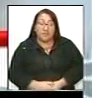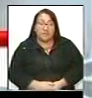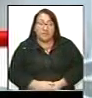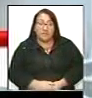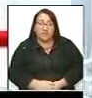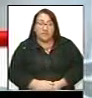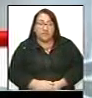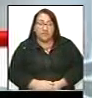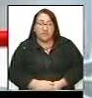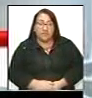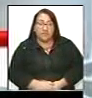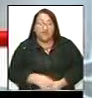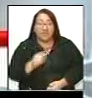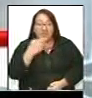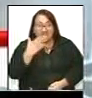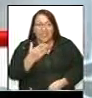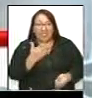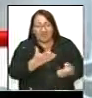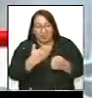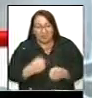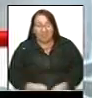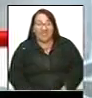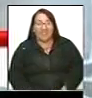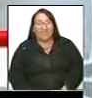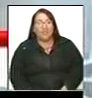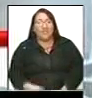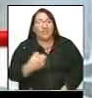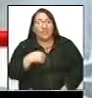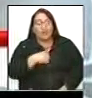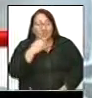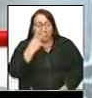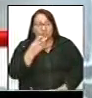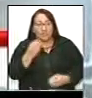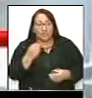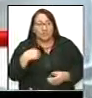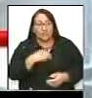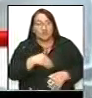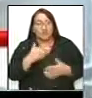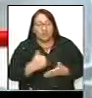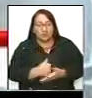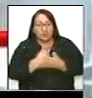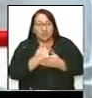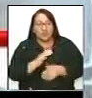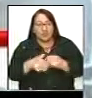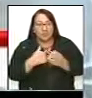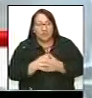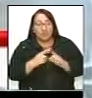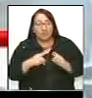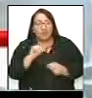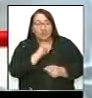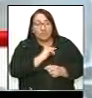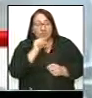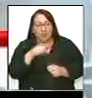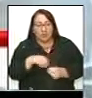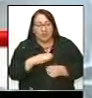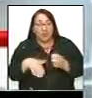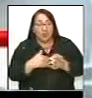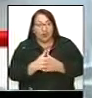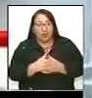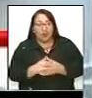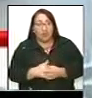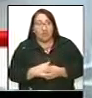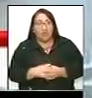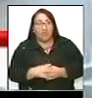aquí más bien muchas gracias por la invitación estamos para ver cómo podemos colaborar con todas las instituciones aquí para que llevan